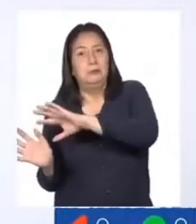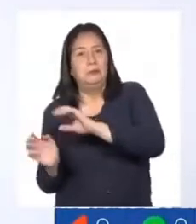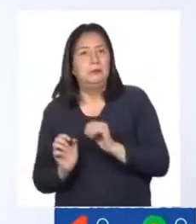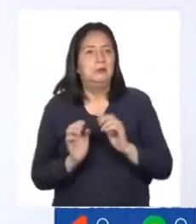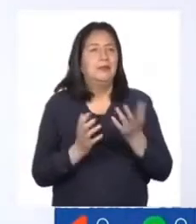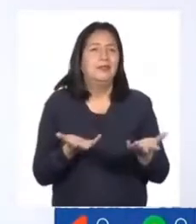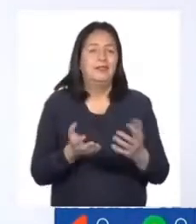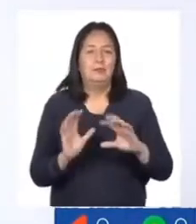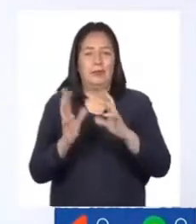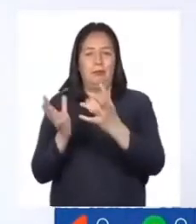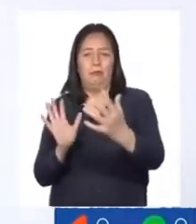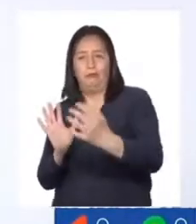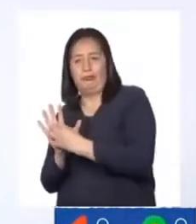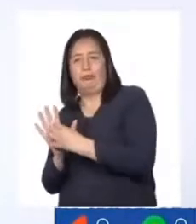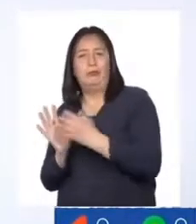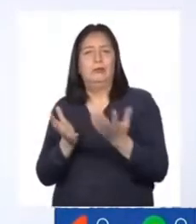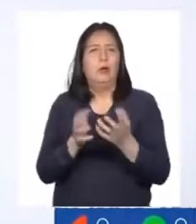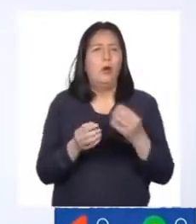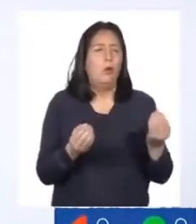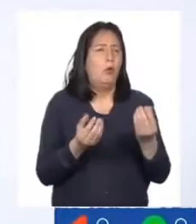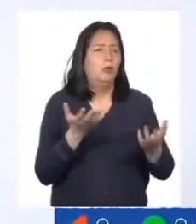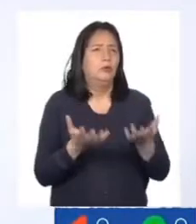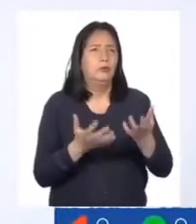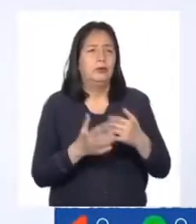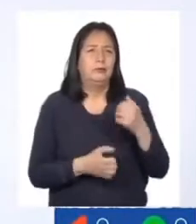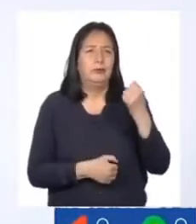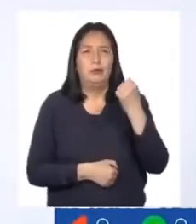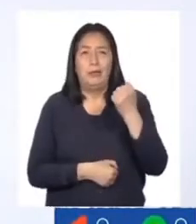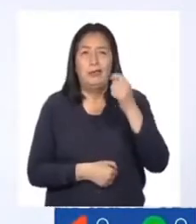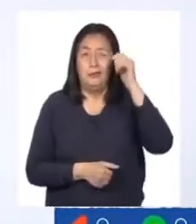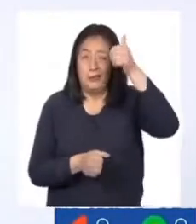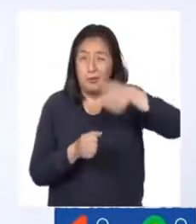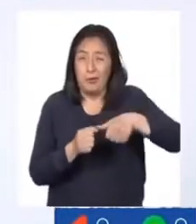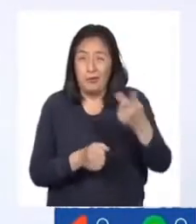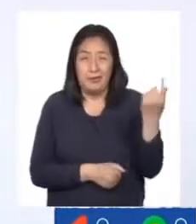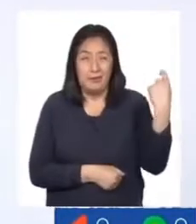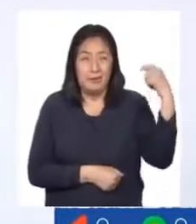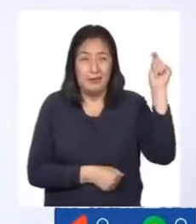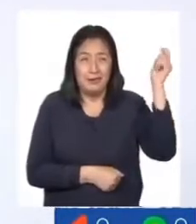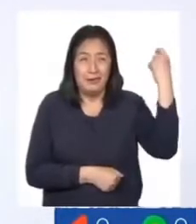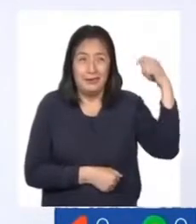buscando atajar el balón. O quizás en un baile. ¿Se acuerdan de la marinera?